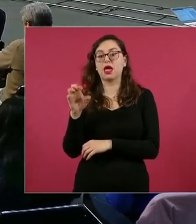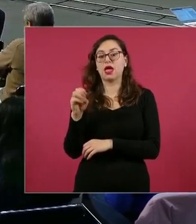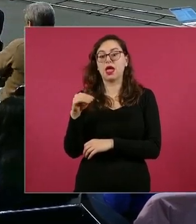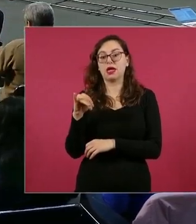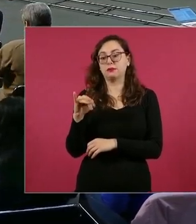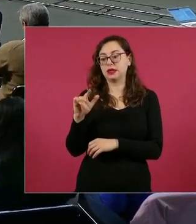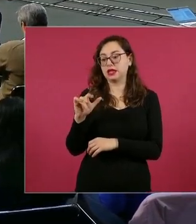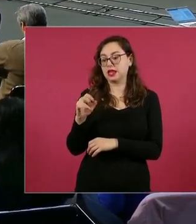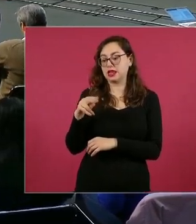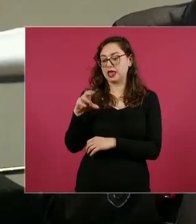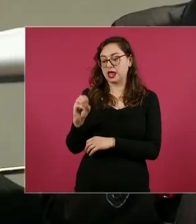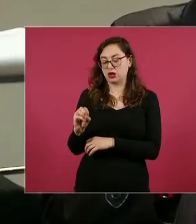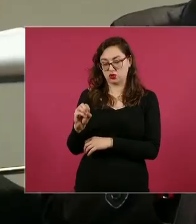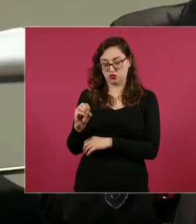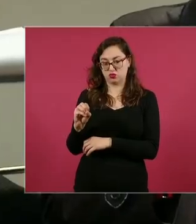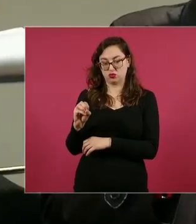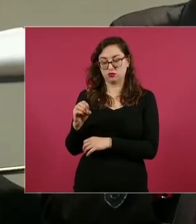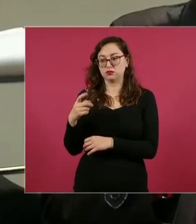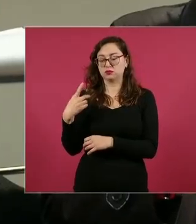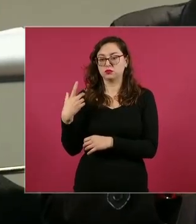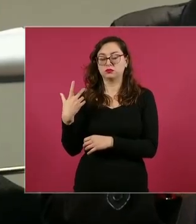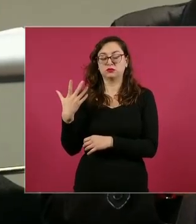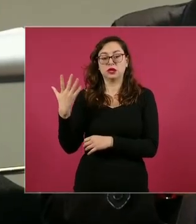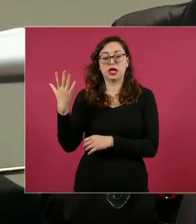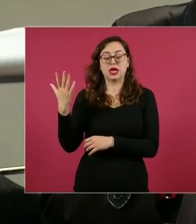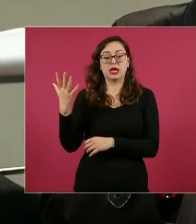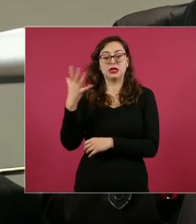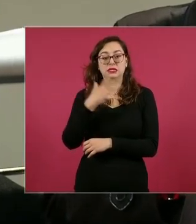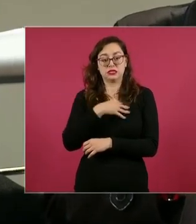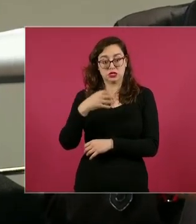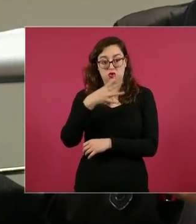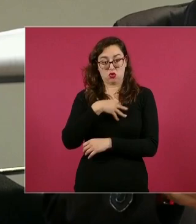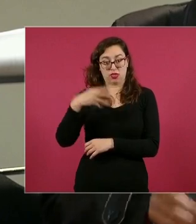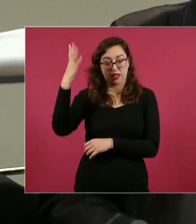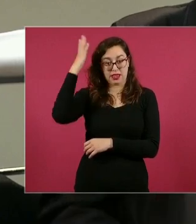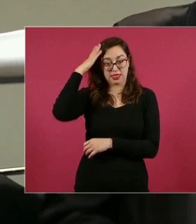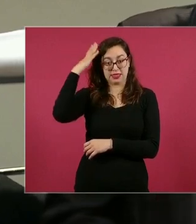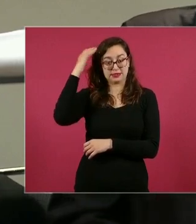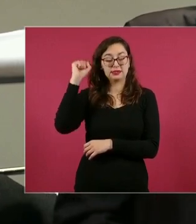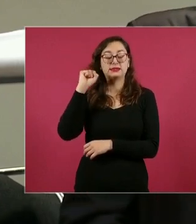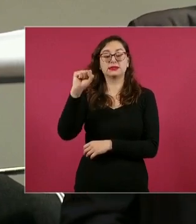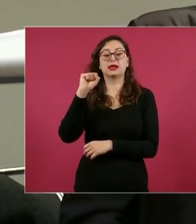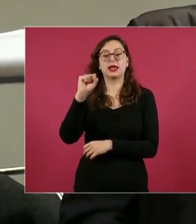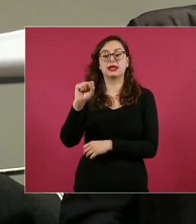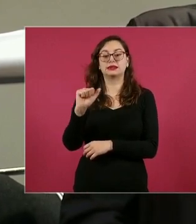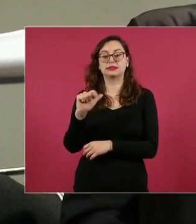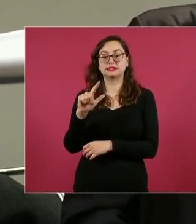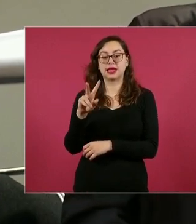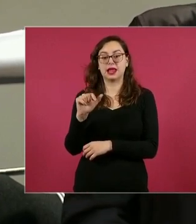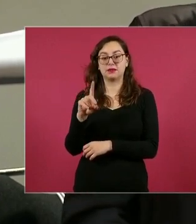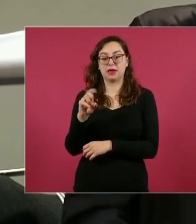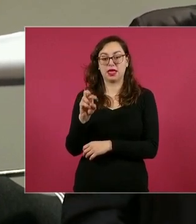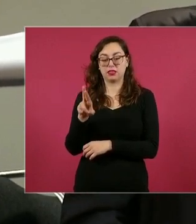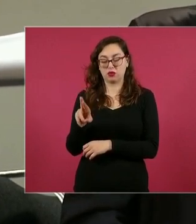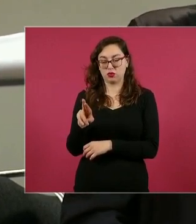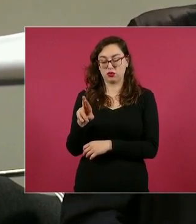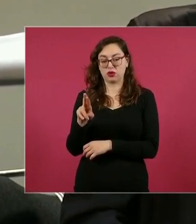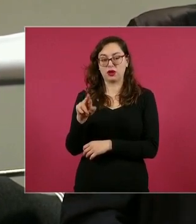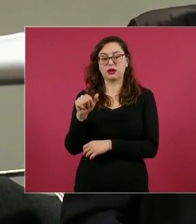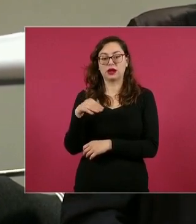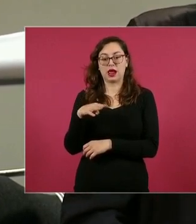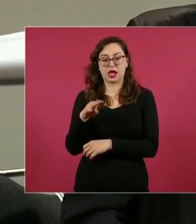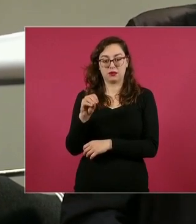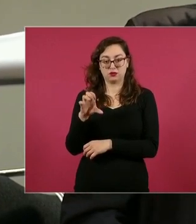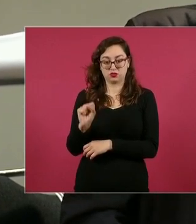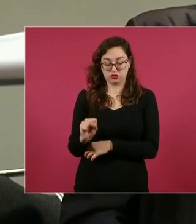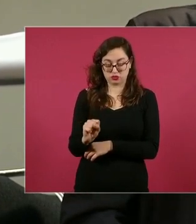Hernández hijo del líder sindicalista Salvador Bustamante Ramos Bustamante